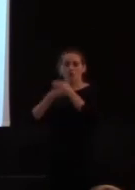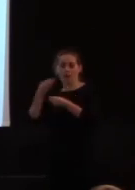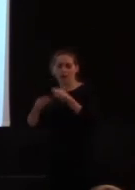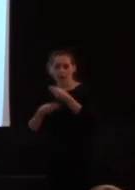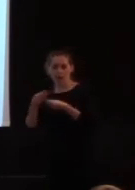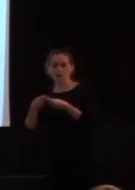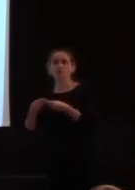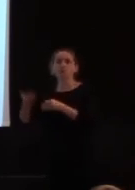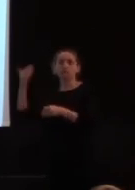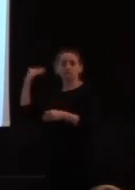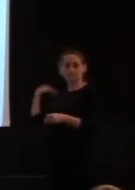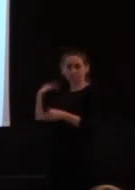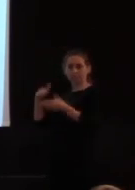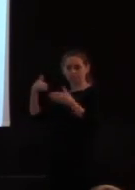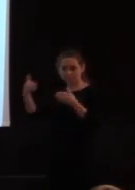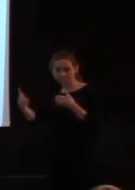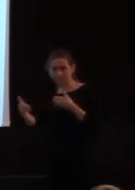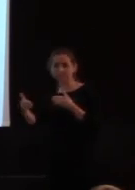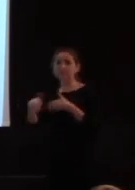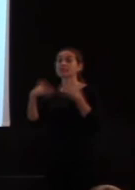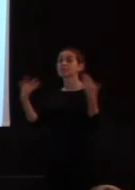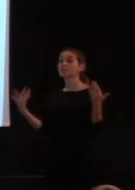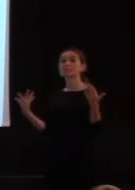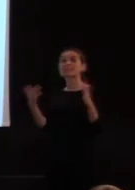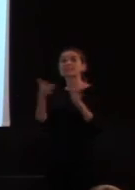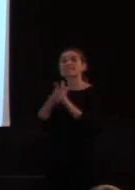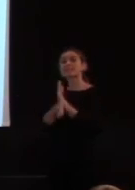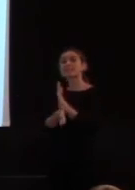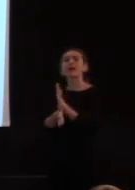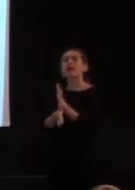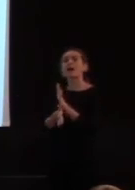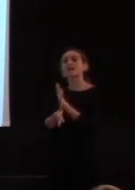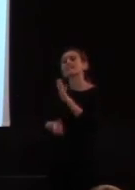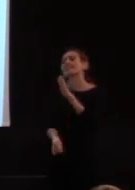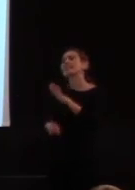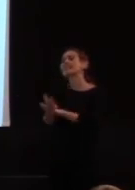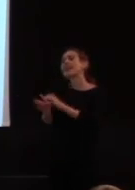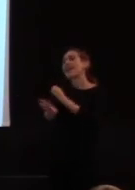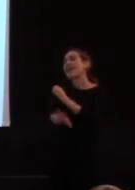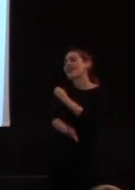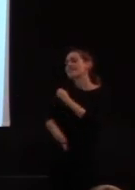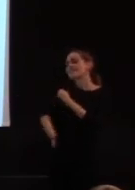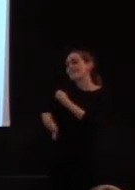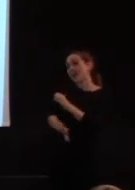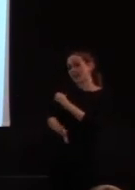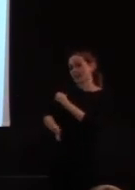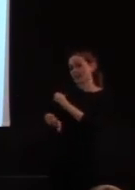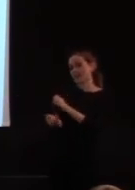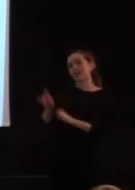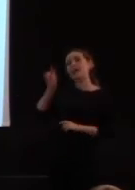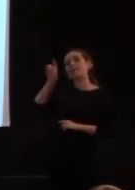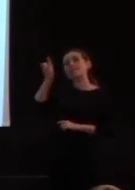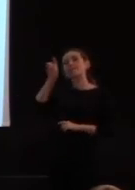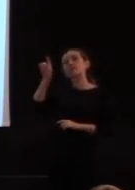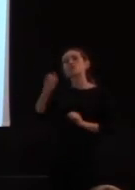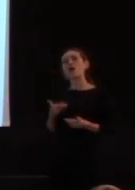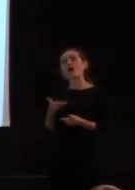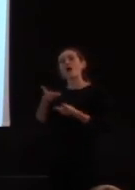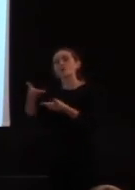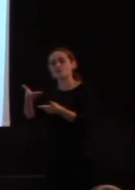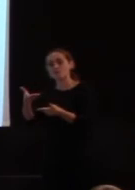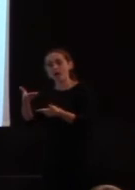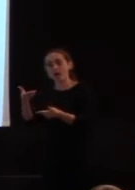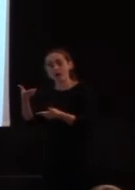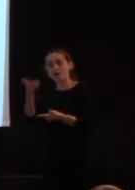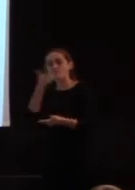esta aceptación incondicional de los alumnos constituye la base sobre la cual un docente podrá ayudarles a construir conocimientos, partiendo